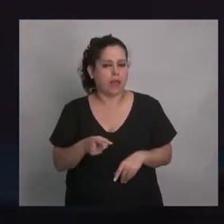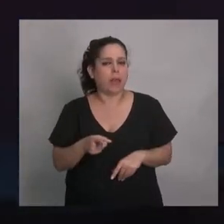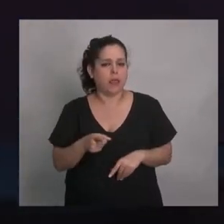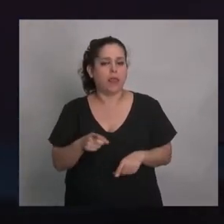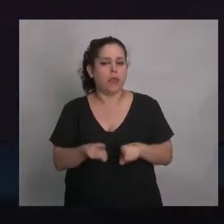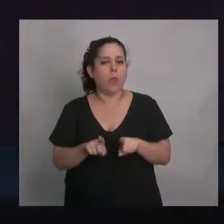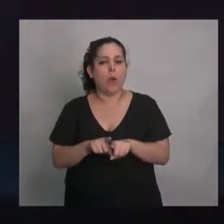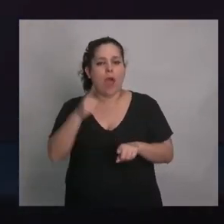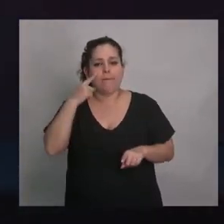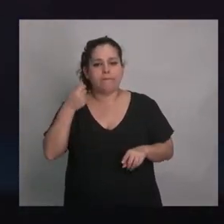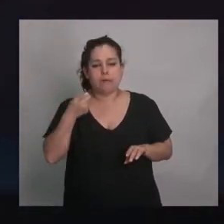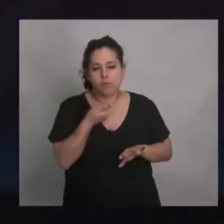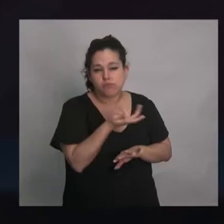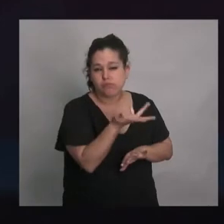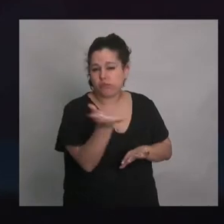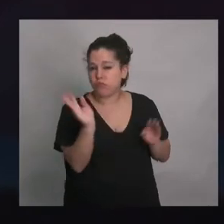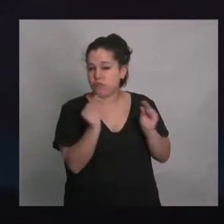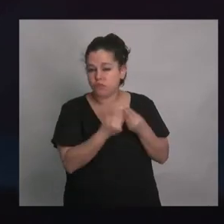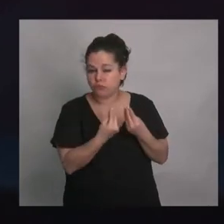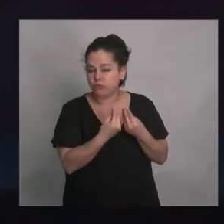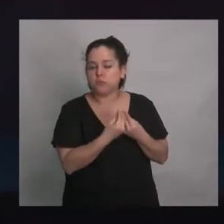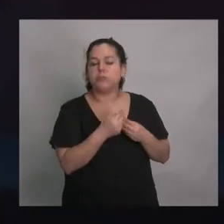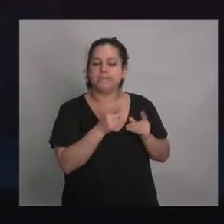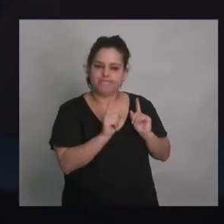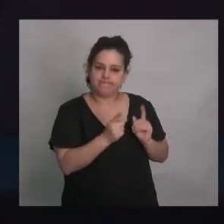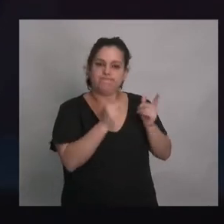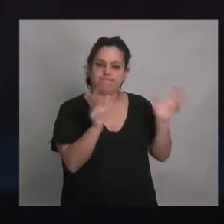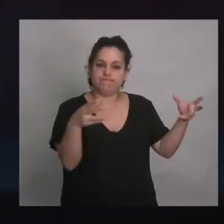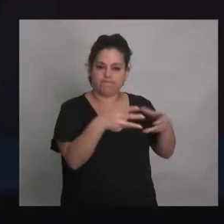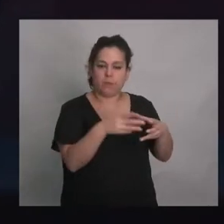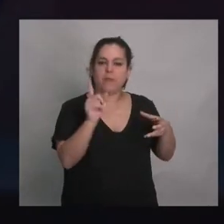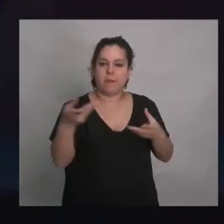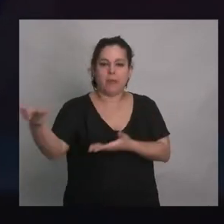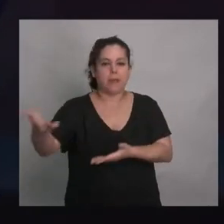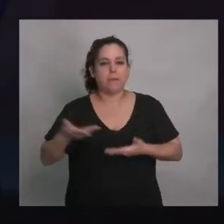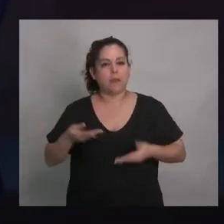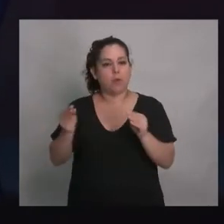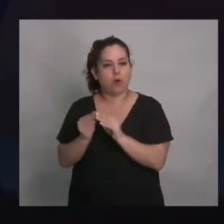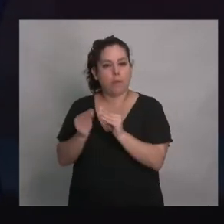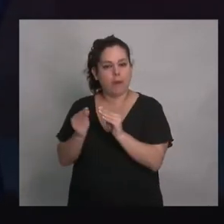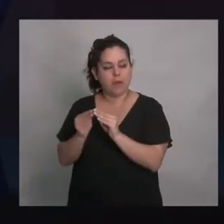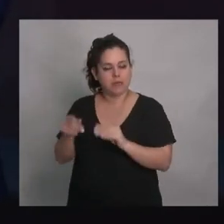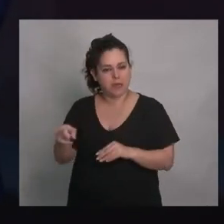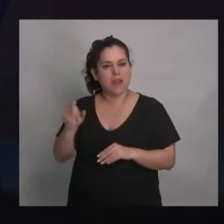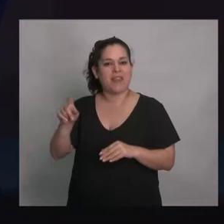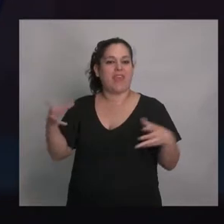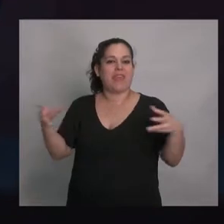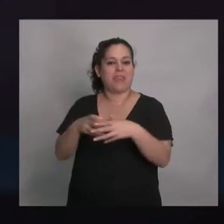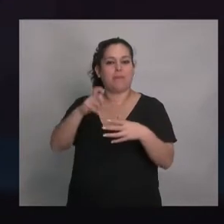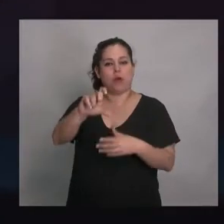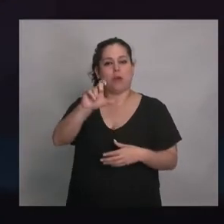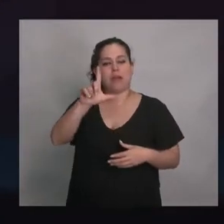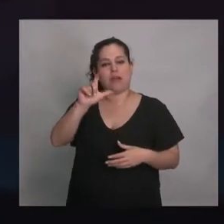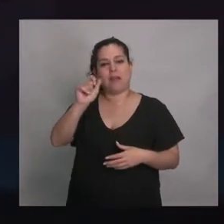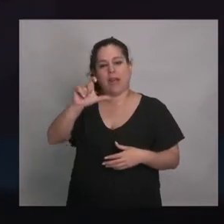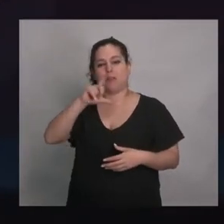gente invitar a una persona también un compañero una compañera del equipo de clacso del comité